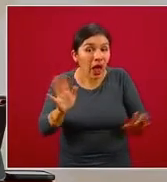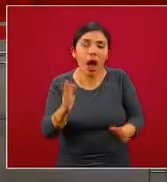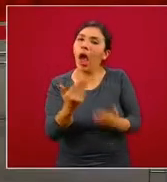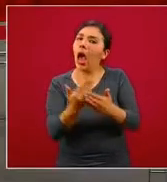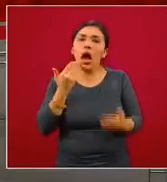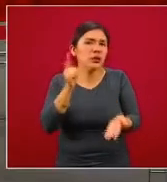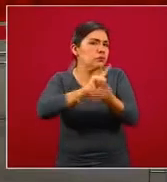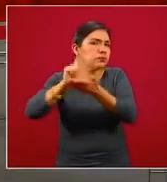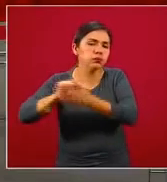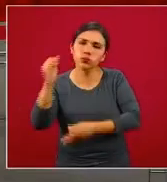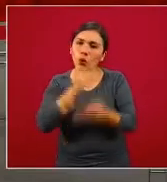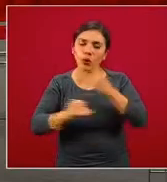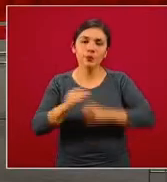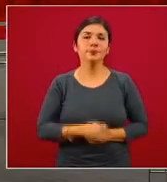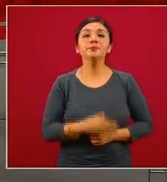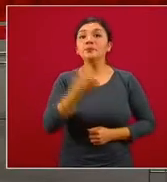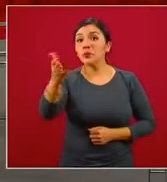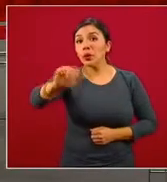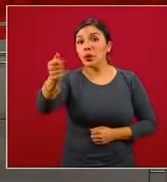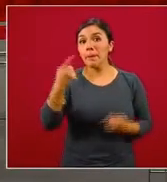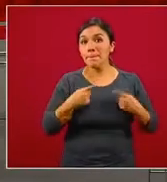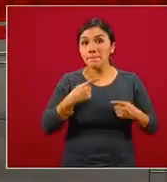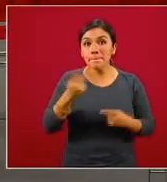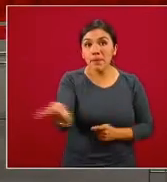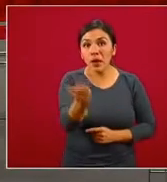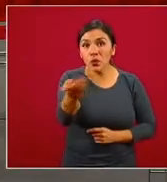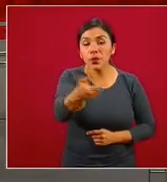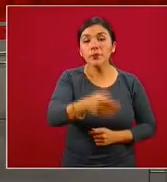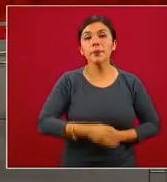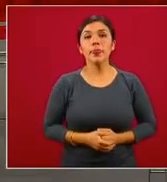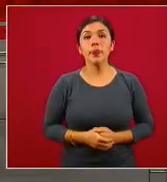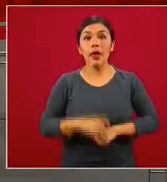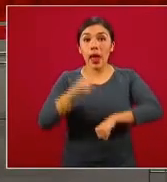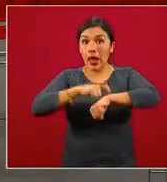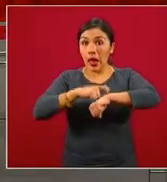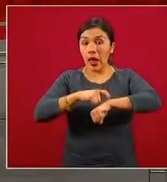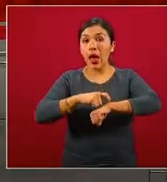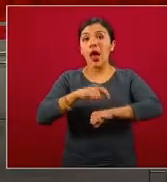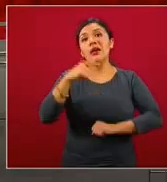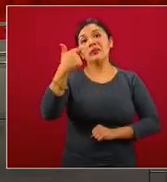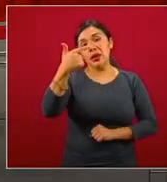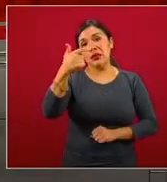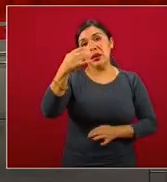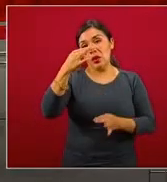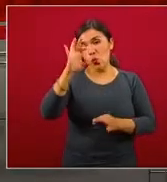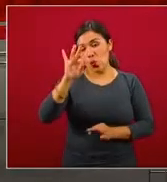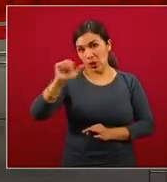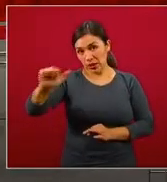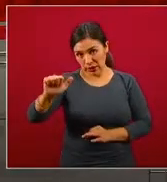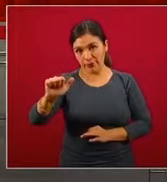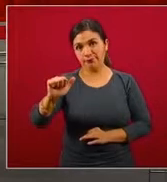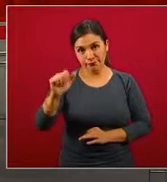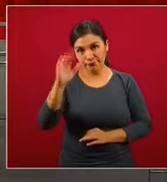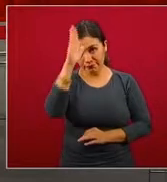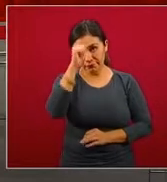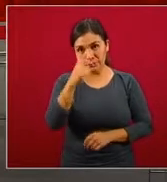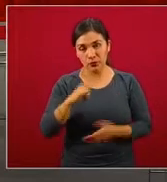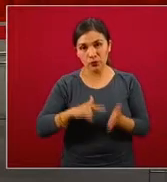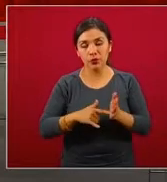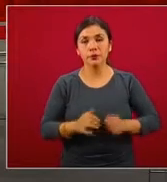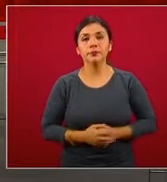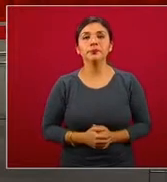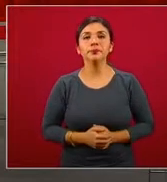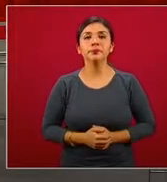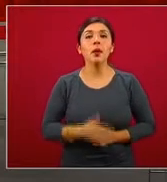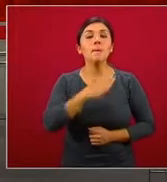un recinto escolar. Vamos a darle la palabra. Absolutely. What about education? Yeah, definitely part of the protocols. And this was established since